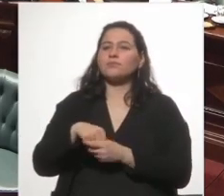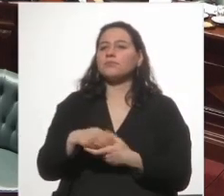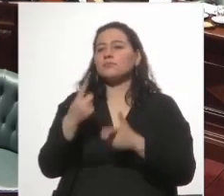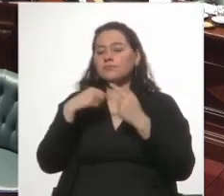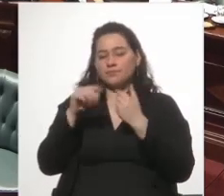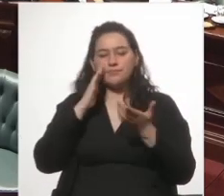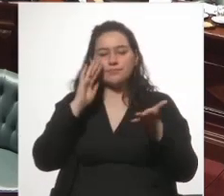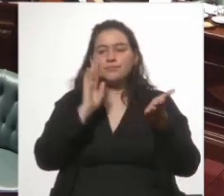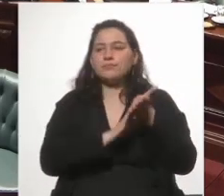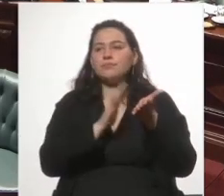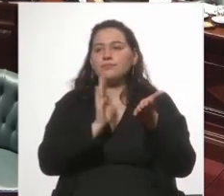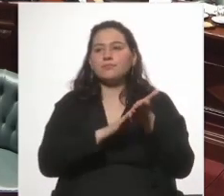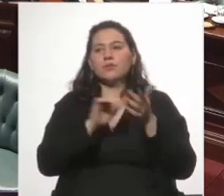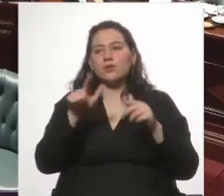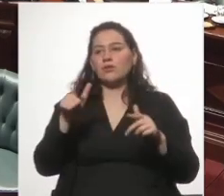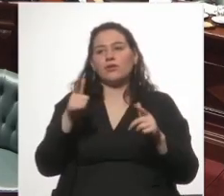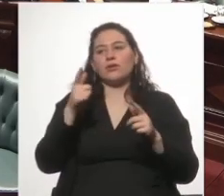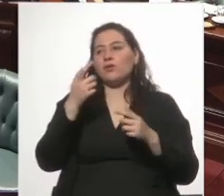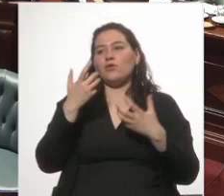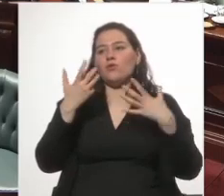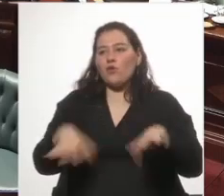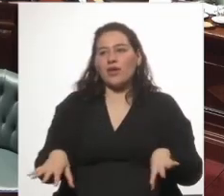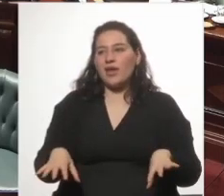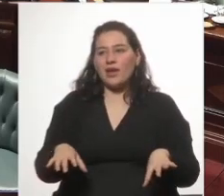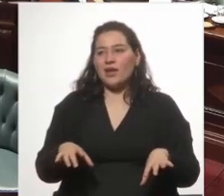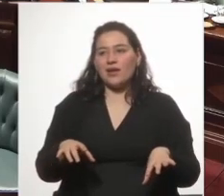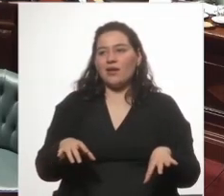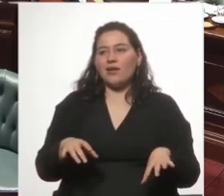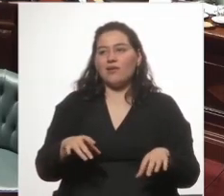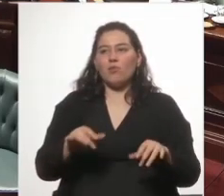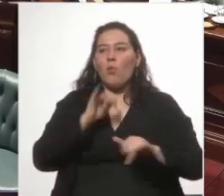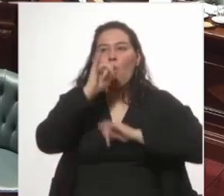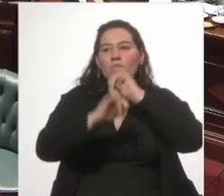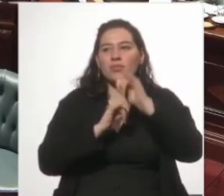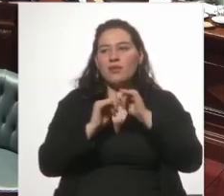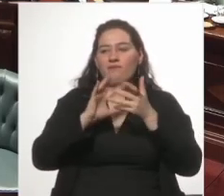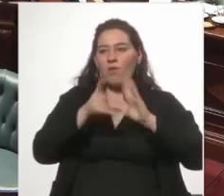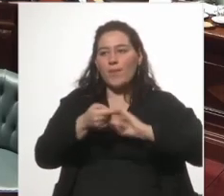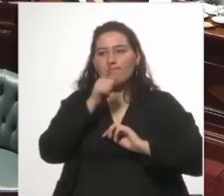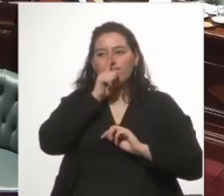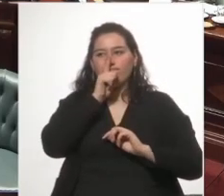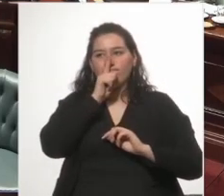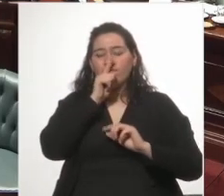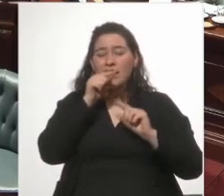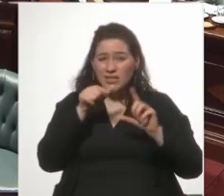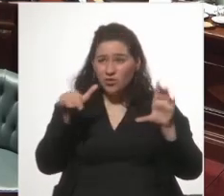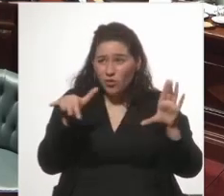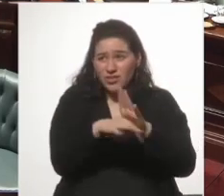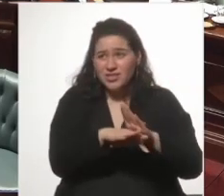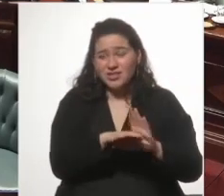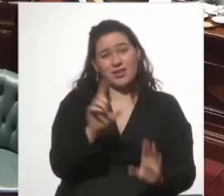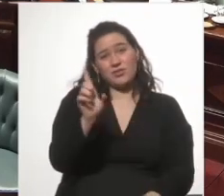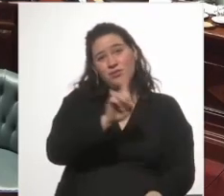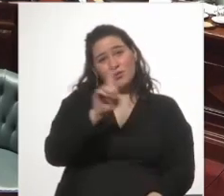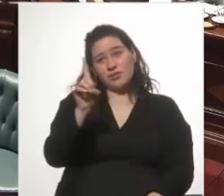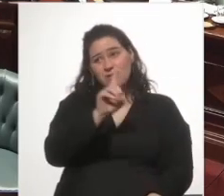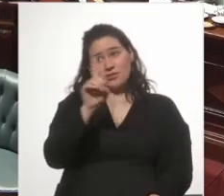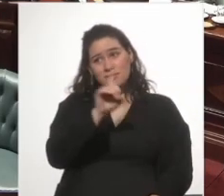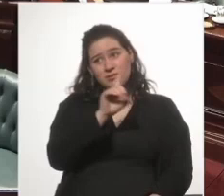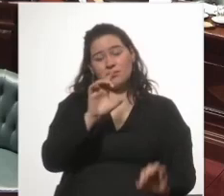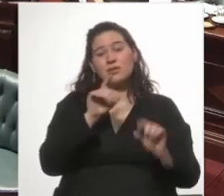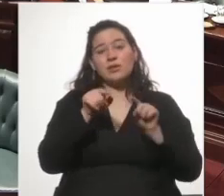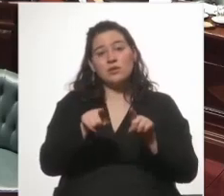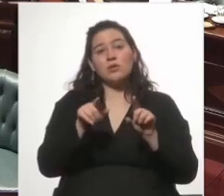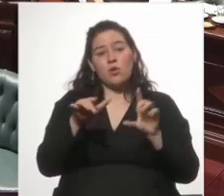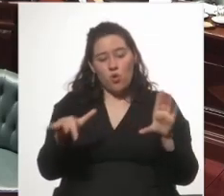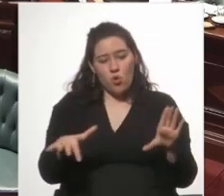demuestra una inequívoca voluntad de sofocar o silenciar los hechos. ¿Es acaso esto mera coincidencia? ¿Es admisible que se diga que